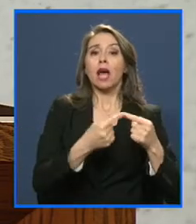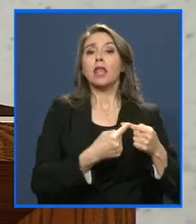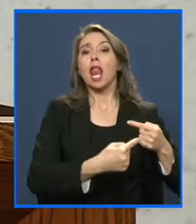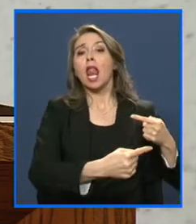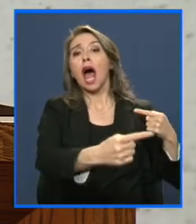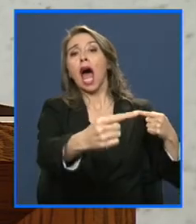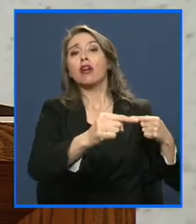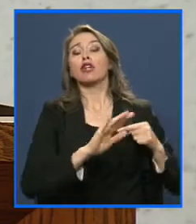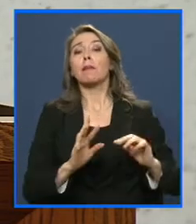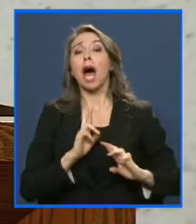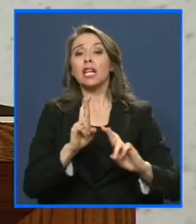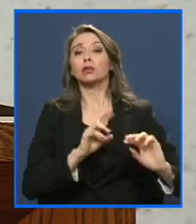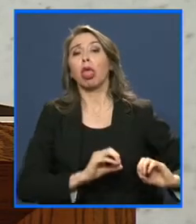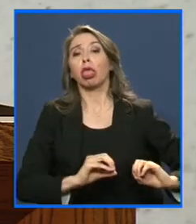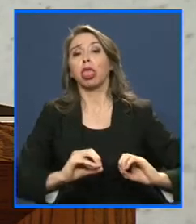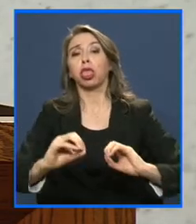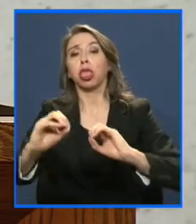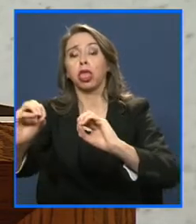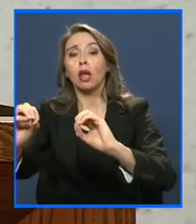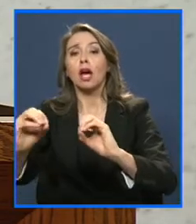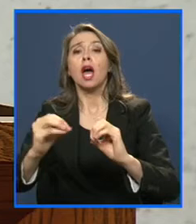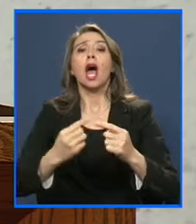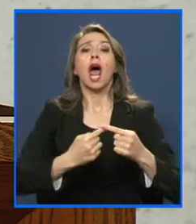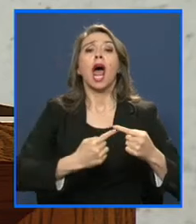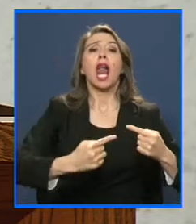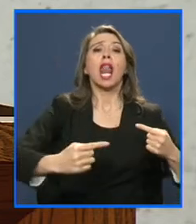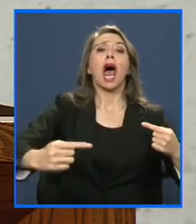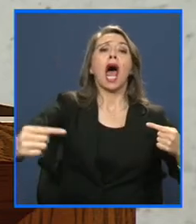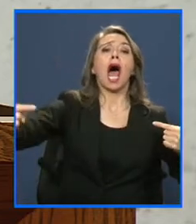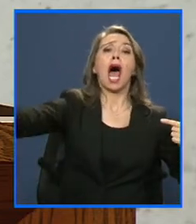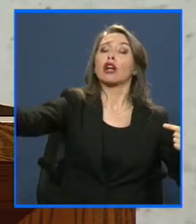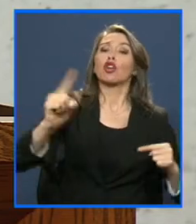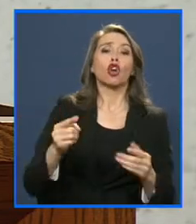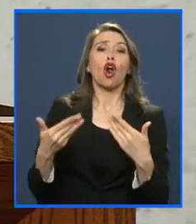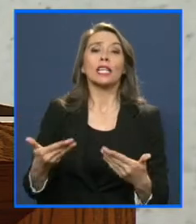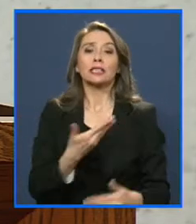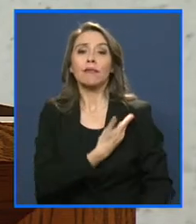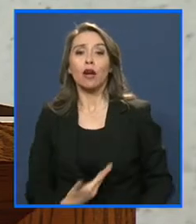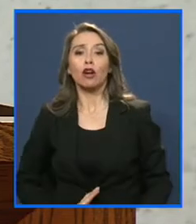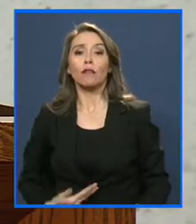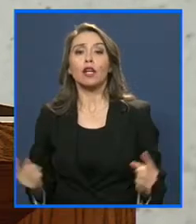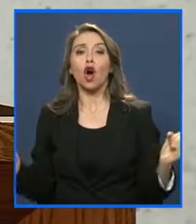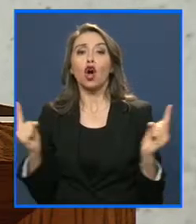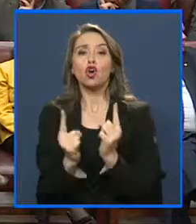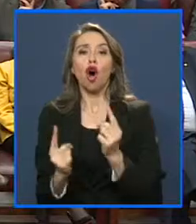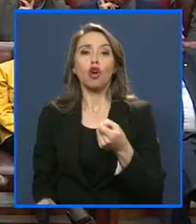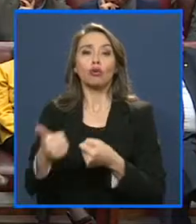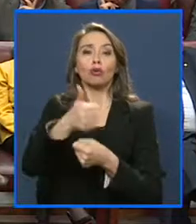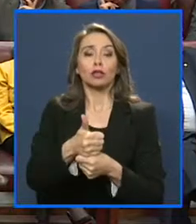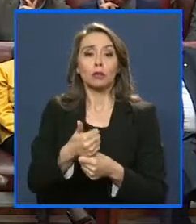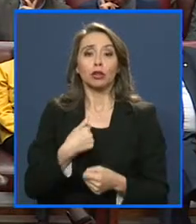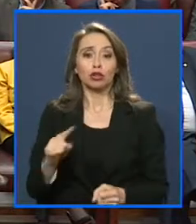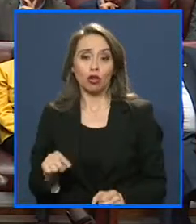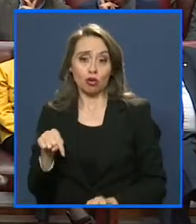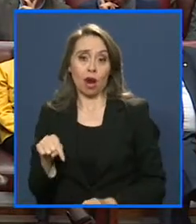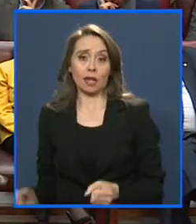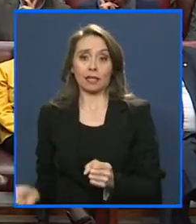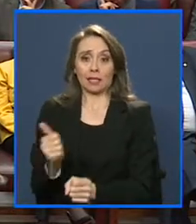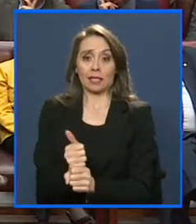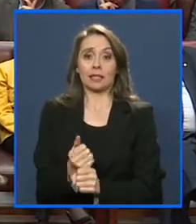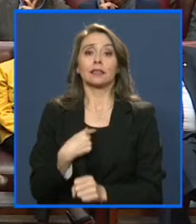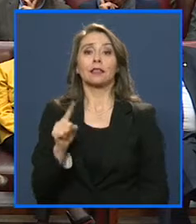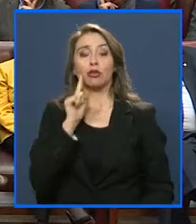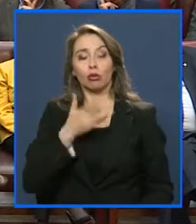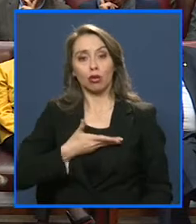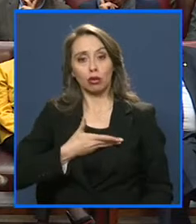dilata en el resultado las vueltas largas no le sirven a los gobiernos cortos no estaría aquí si no tuviera